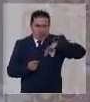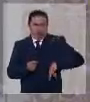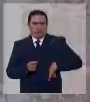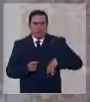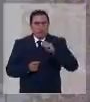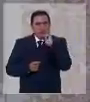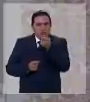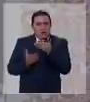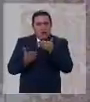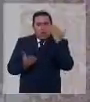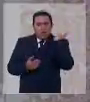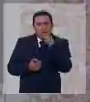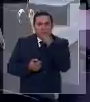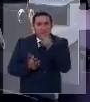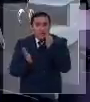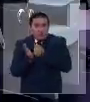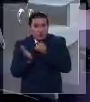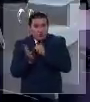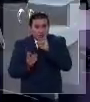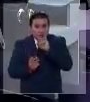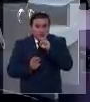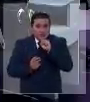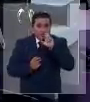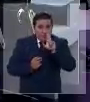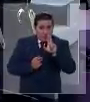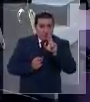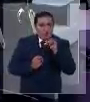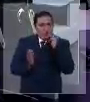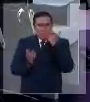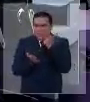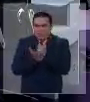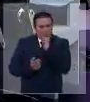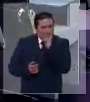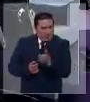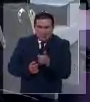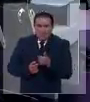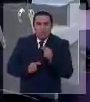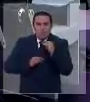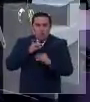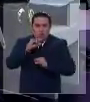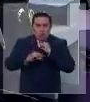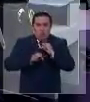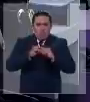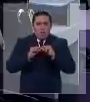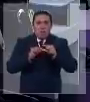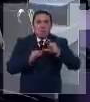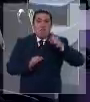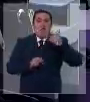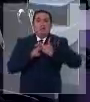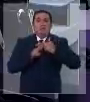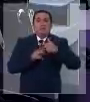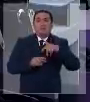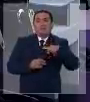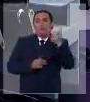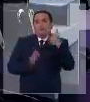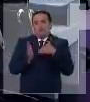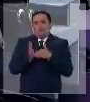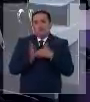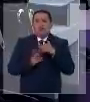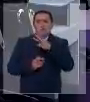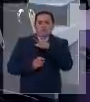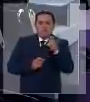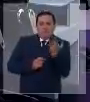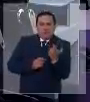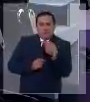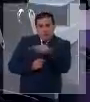renta hasta quienes ganen 12.500 pesos, no 10.500, 12.500 pesos. Y